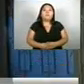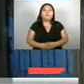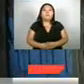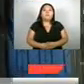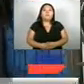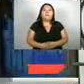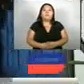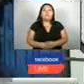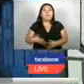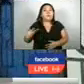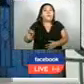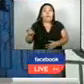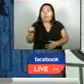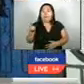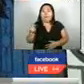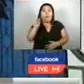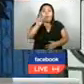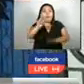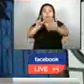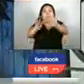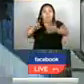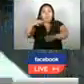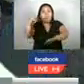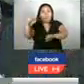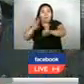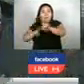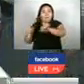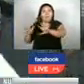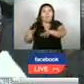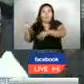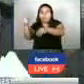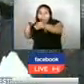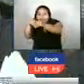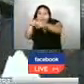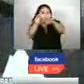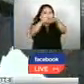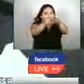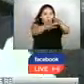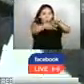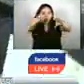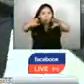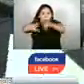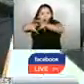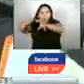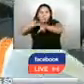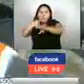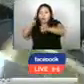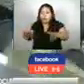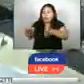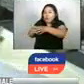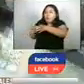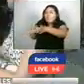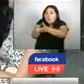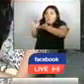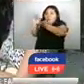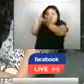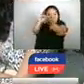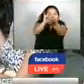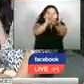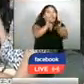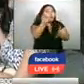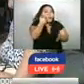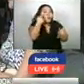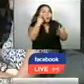Más de 27 mil dólares fueron hurtados de diferentes cuentas bancarias por una estructura dedicada al fraude